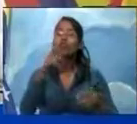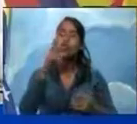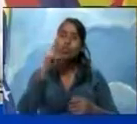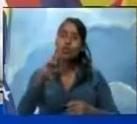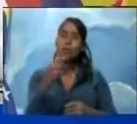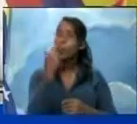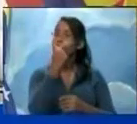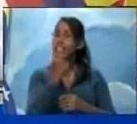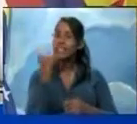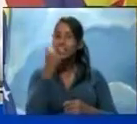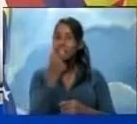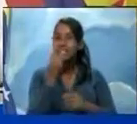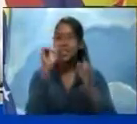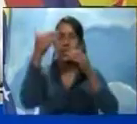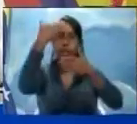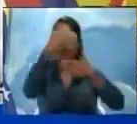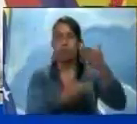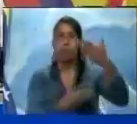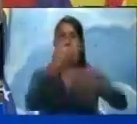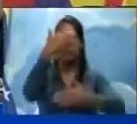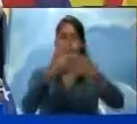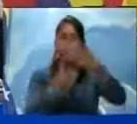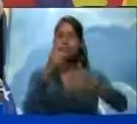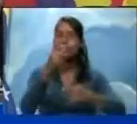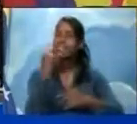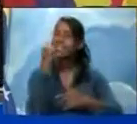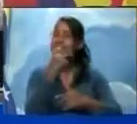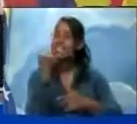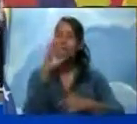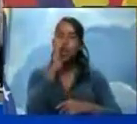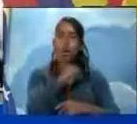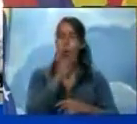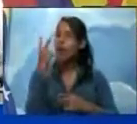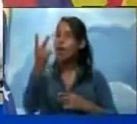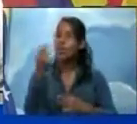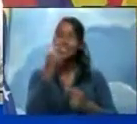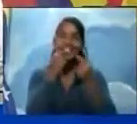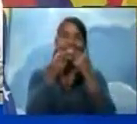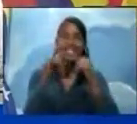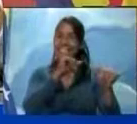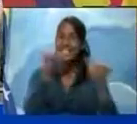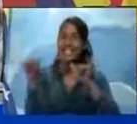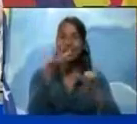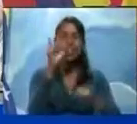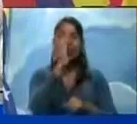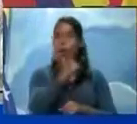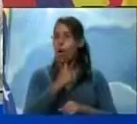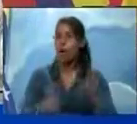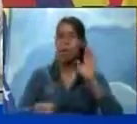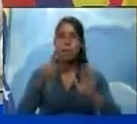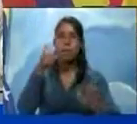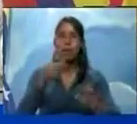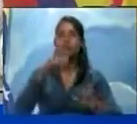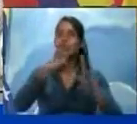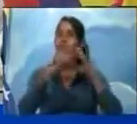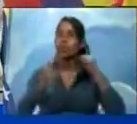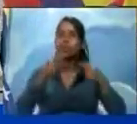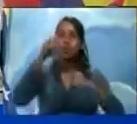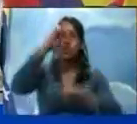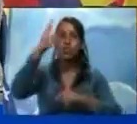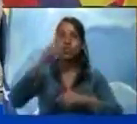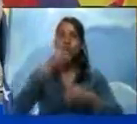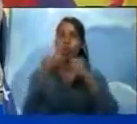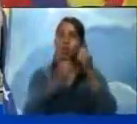ve los dientes en el espejo, y los dientes, no hay dos dientes iguales. todo Dios lo hace,